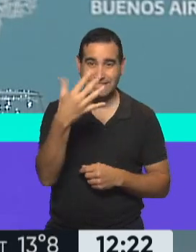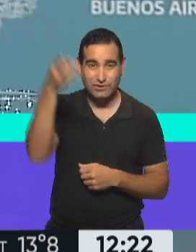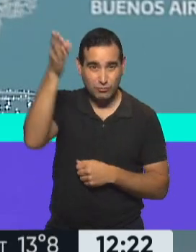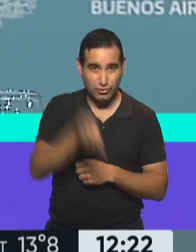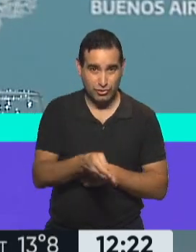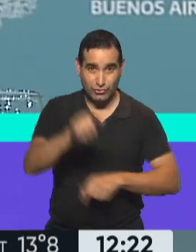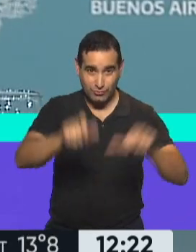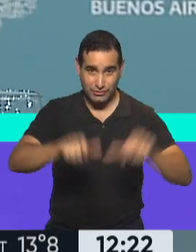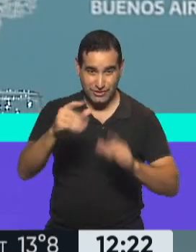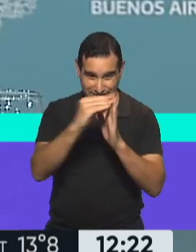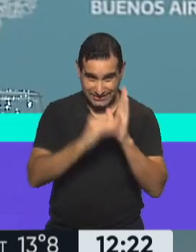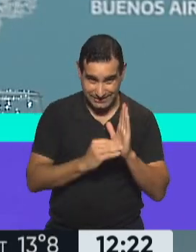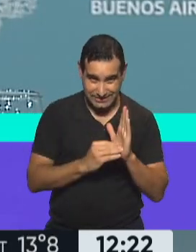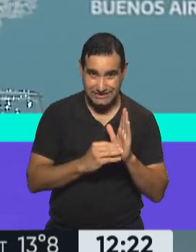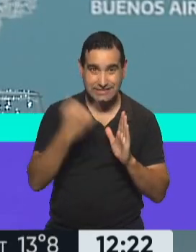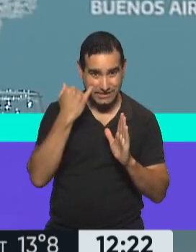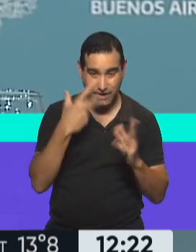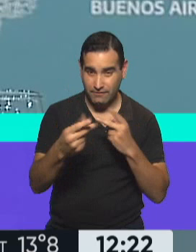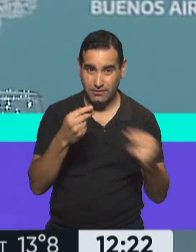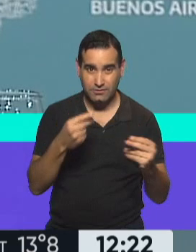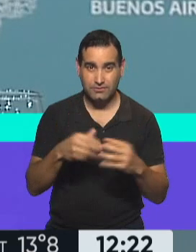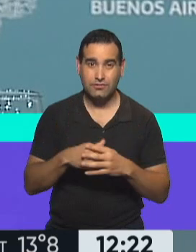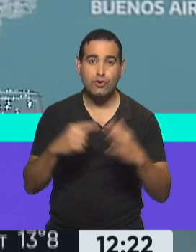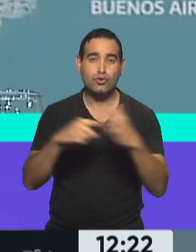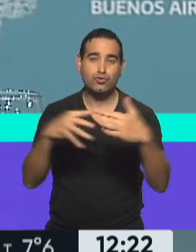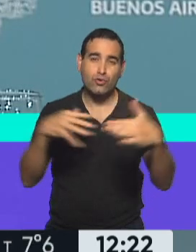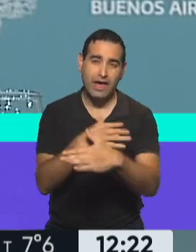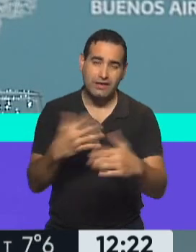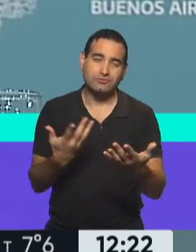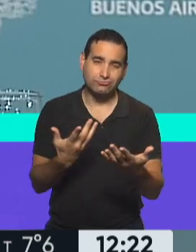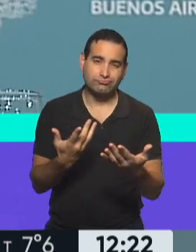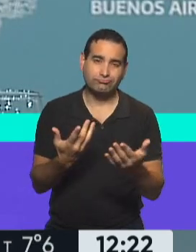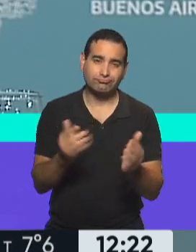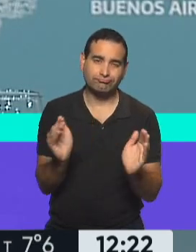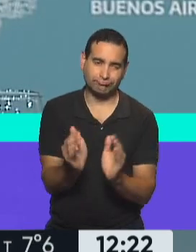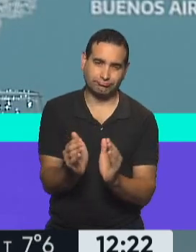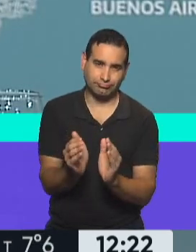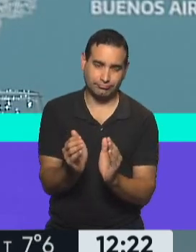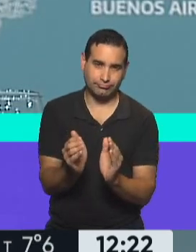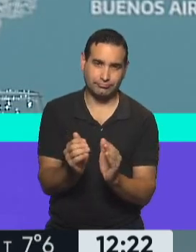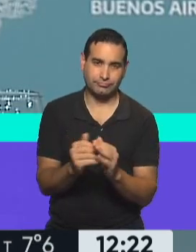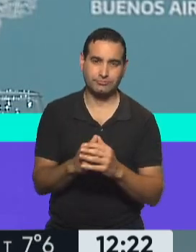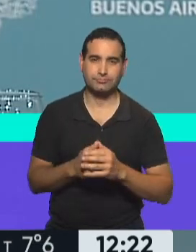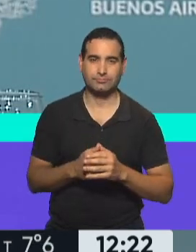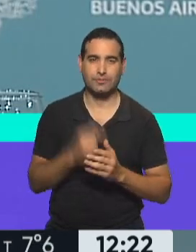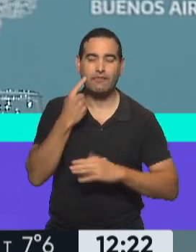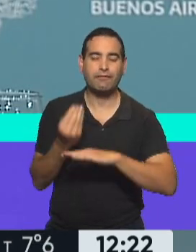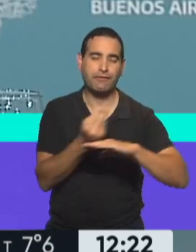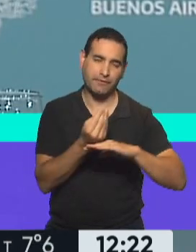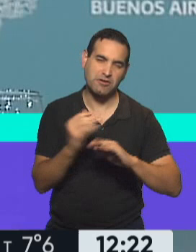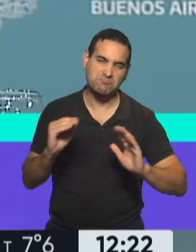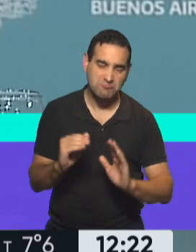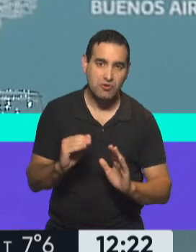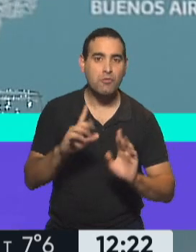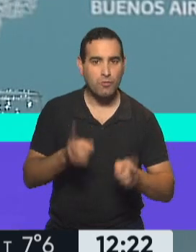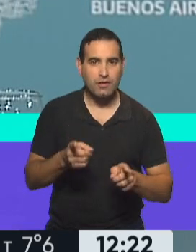95% de los inscriptos, son ciudades de pequeña magnitud en términos de población, pero